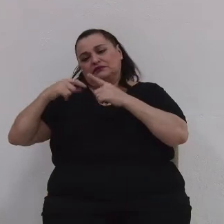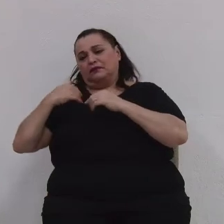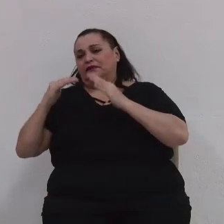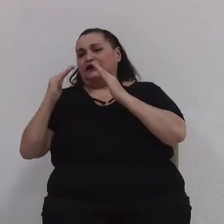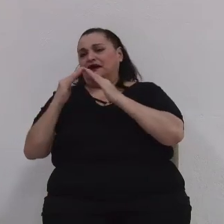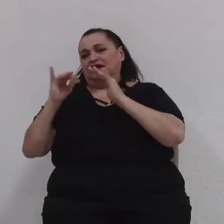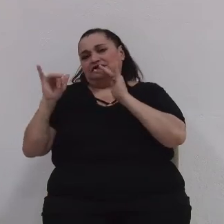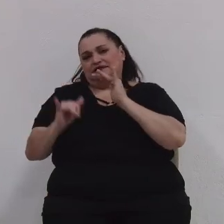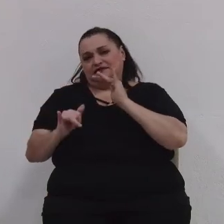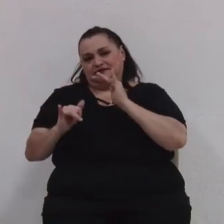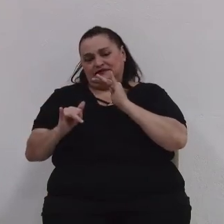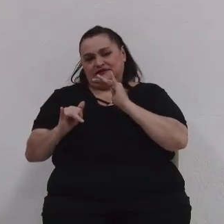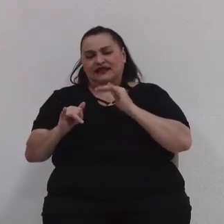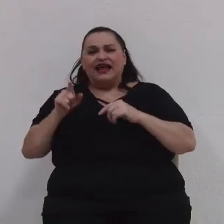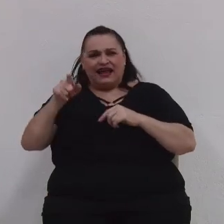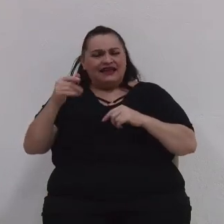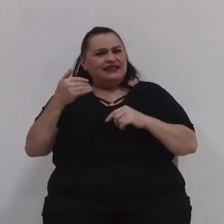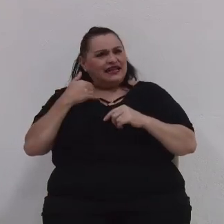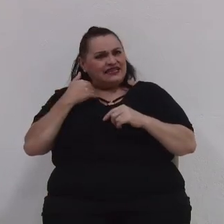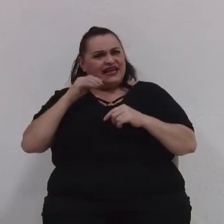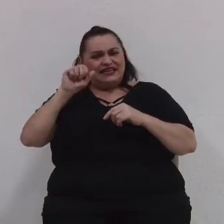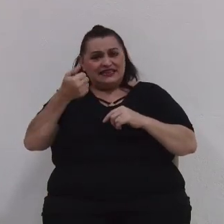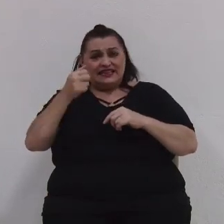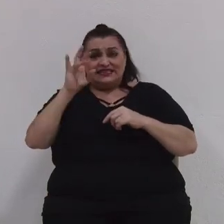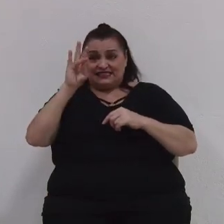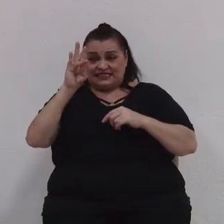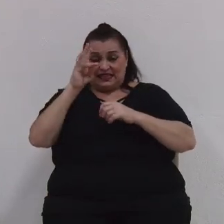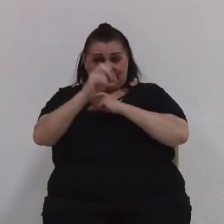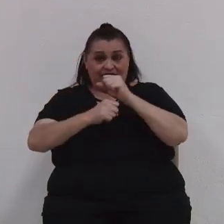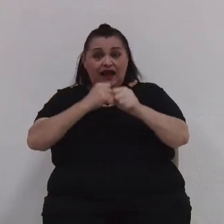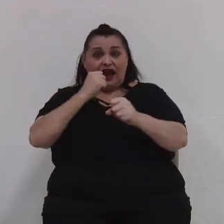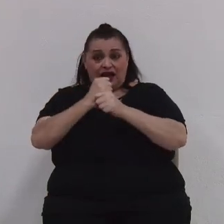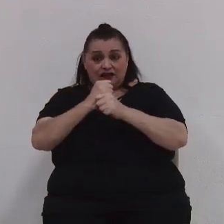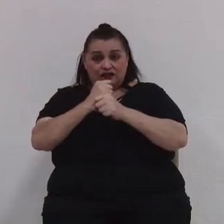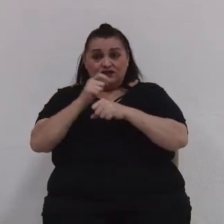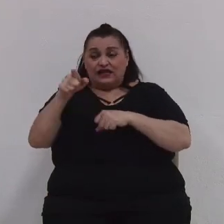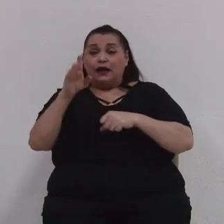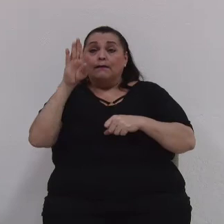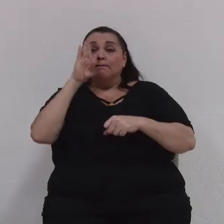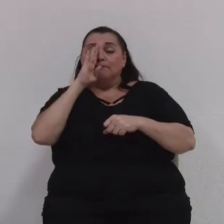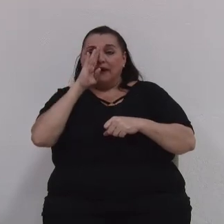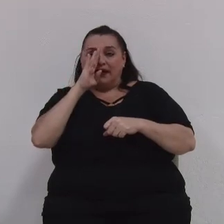casa. Tenía 17 años y era madre.